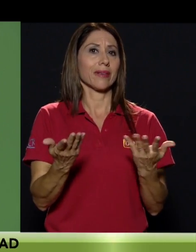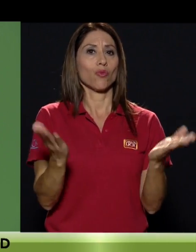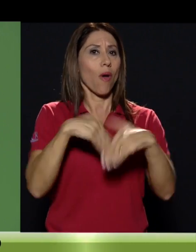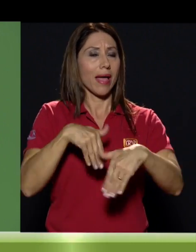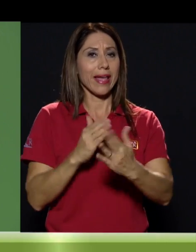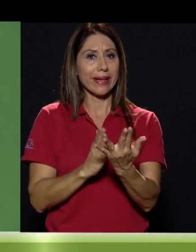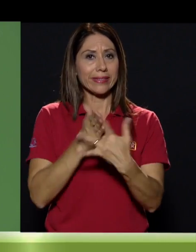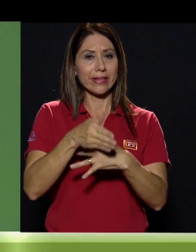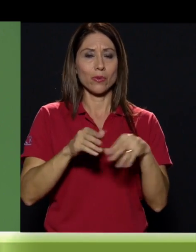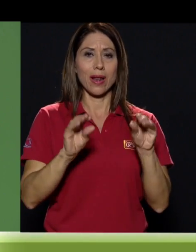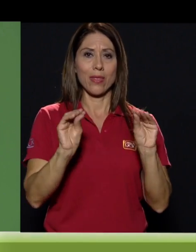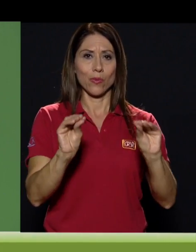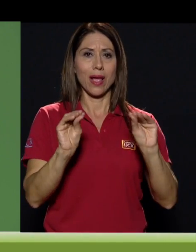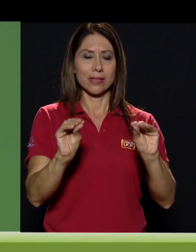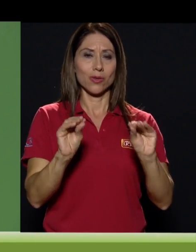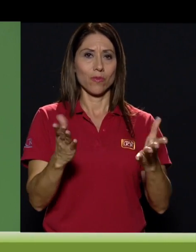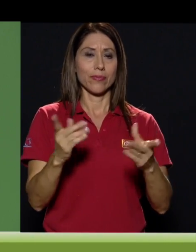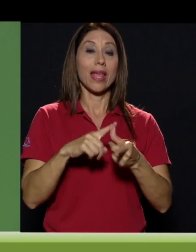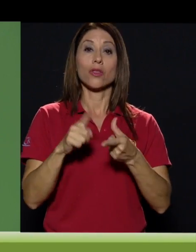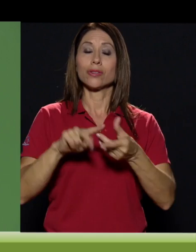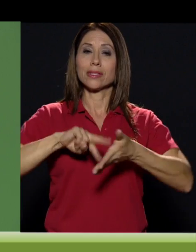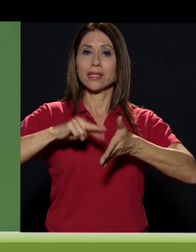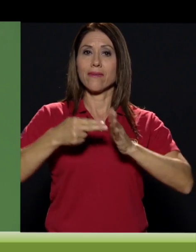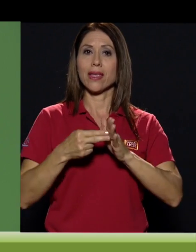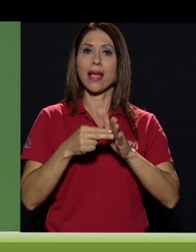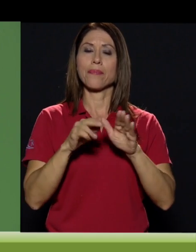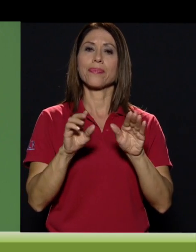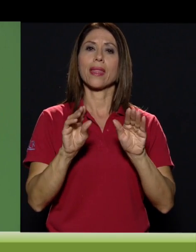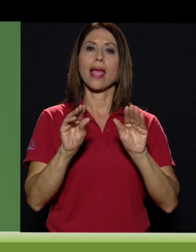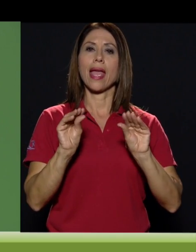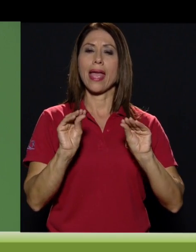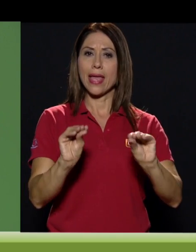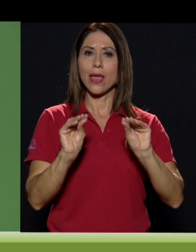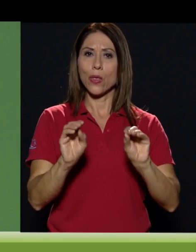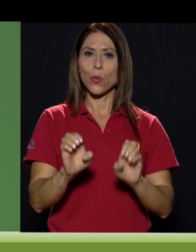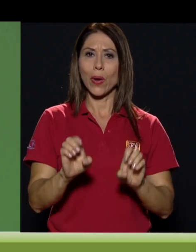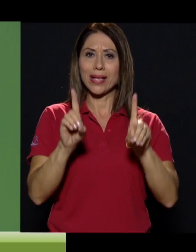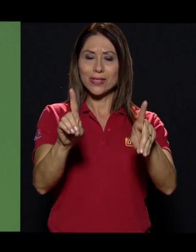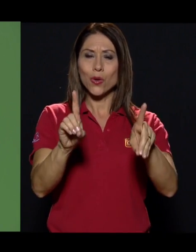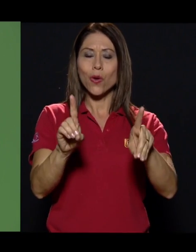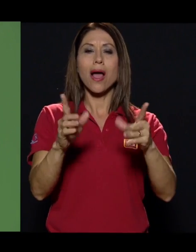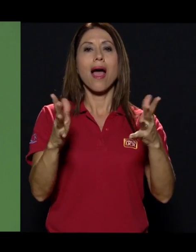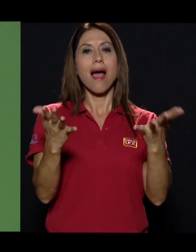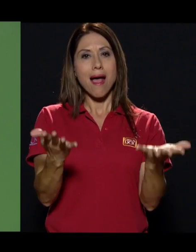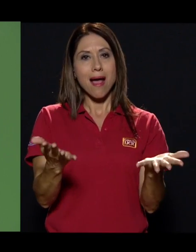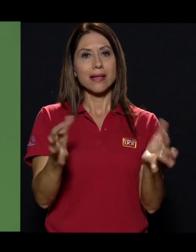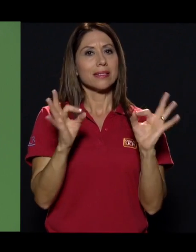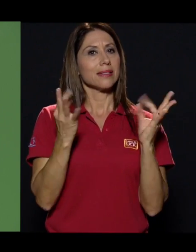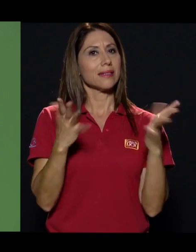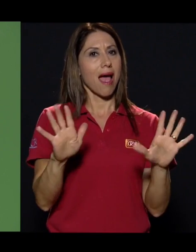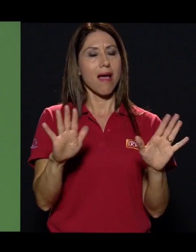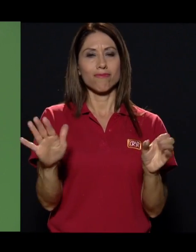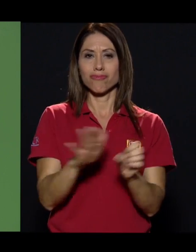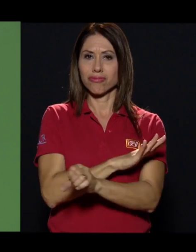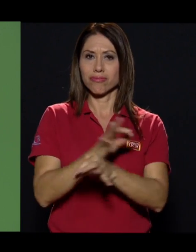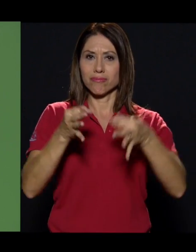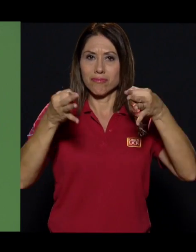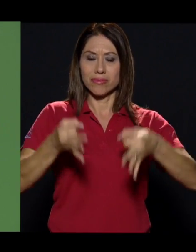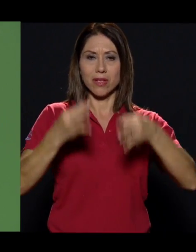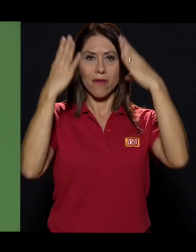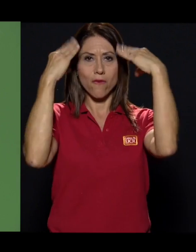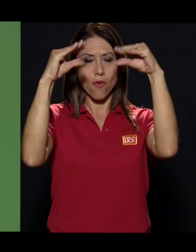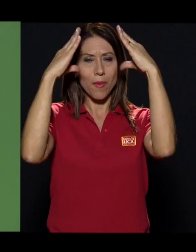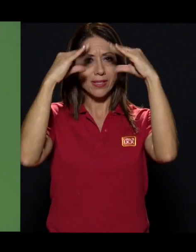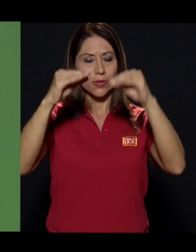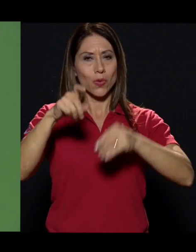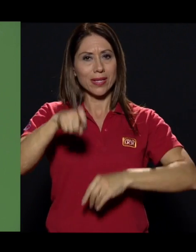ese acceso a la educación, ¿verdad? Ya dentro de la educación vamos a tener toda la información necesaria,